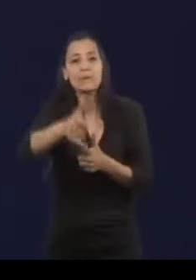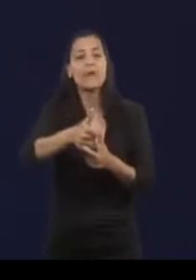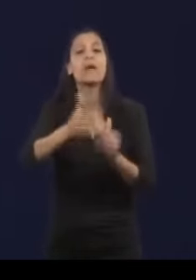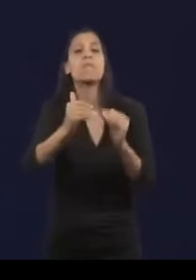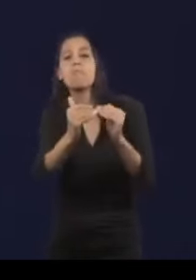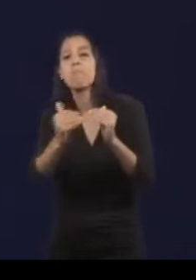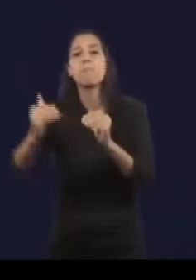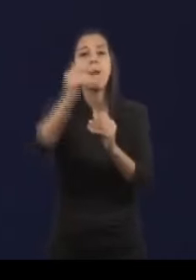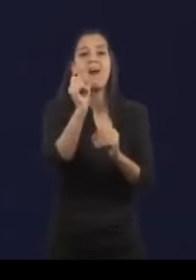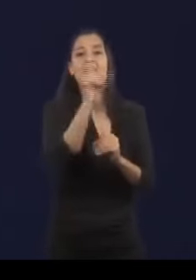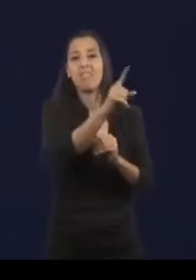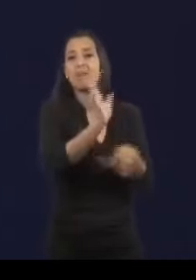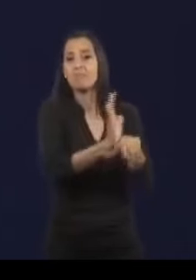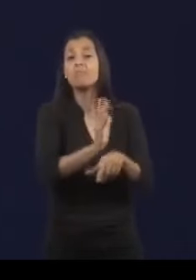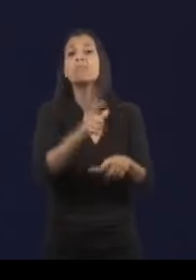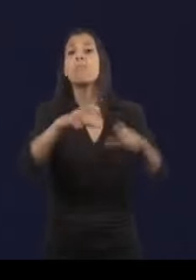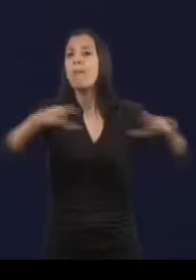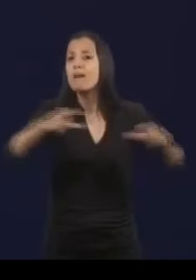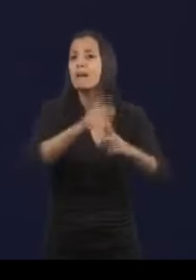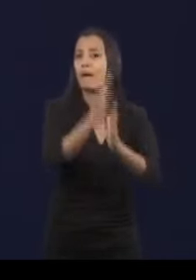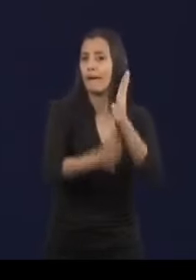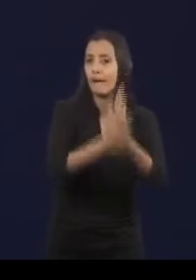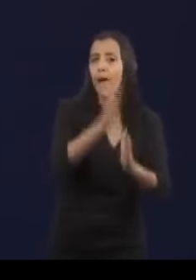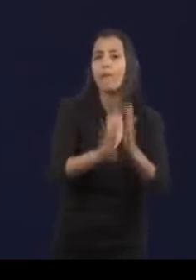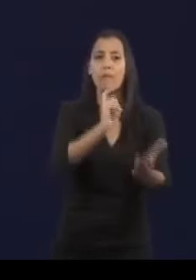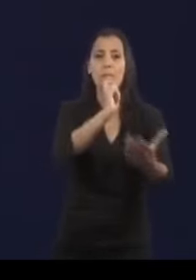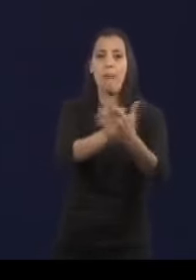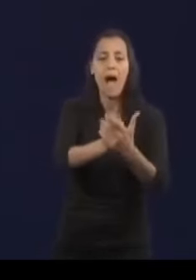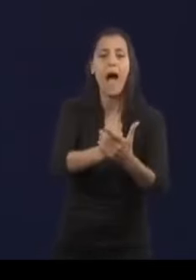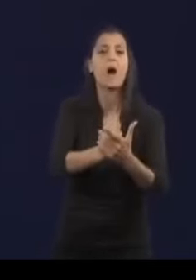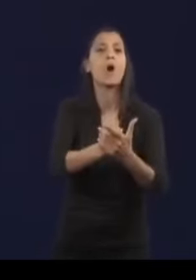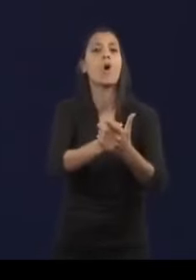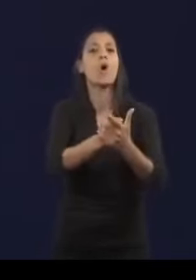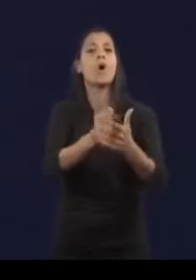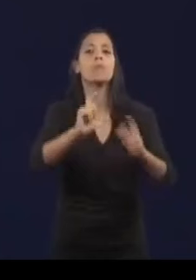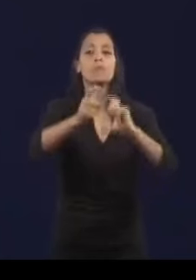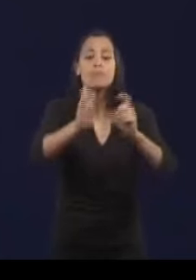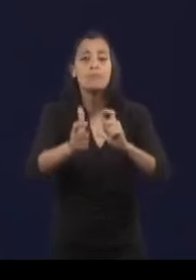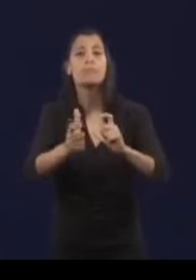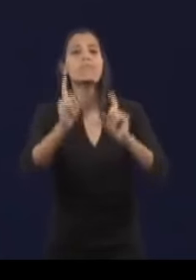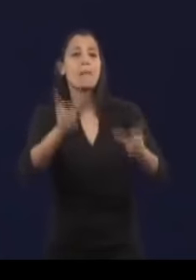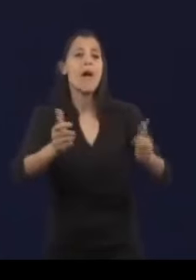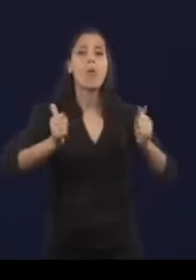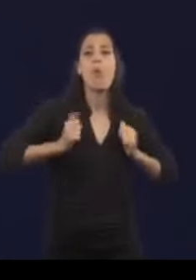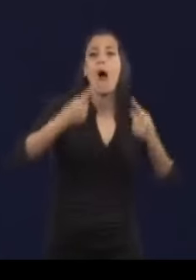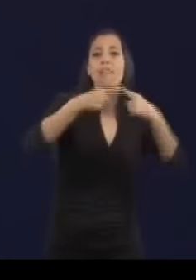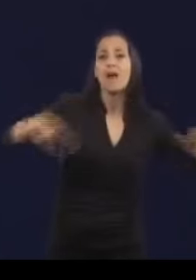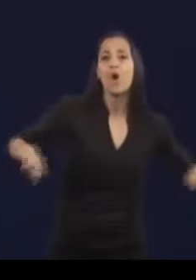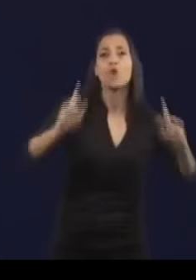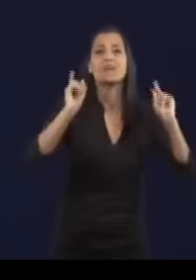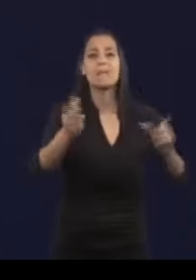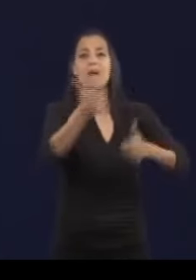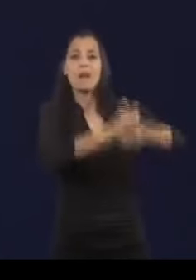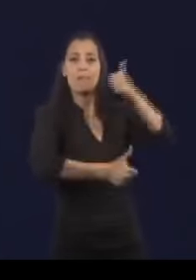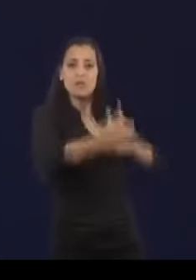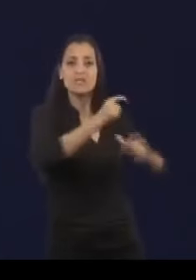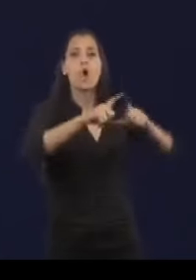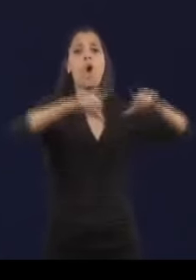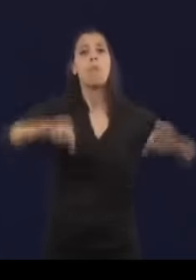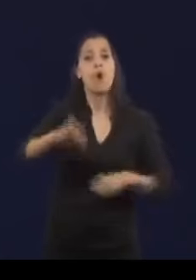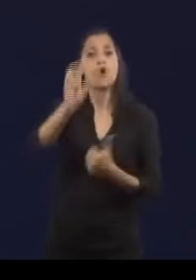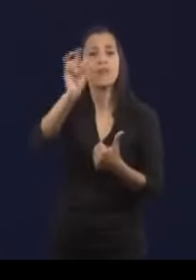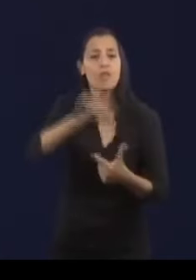de los que ofrece la industria pasajes gratis reprogramaciones pagas límites en las guardias uniformes y reposición de los mismos bonos en